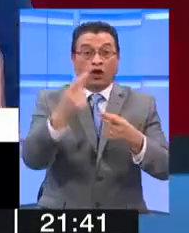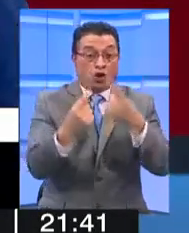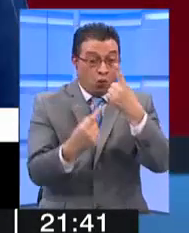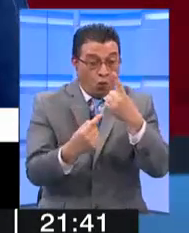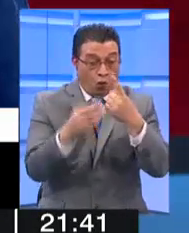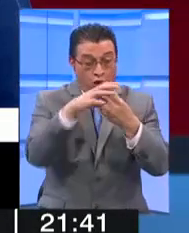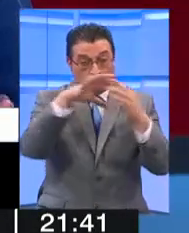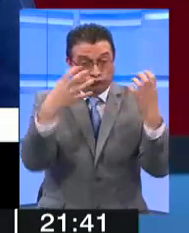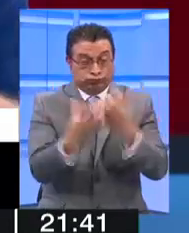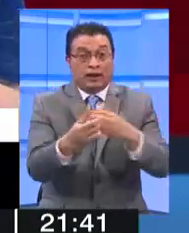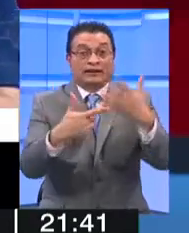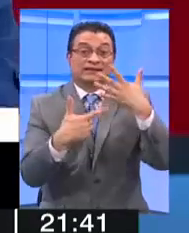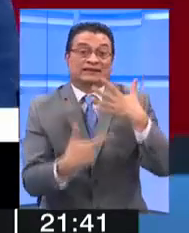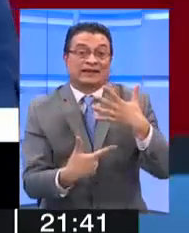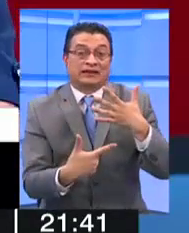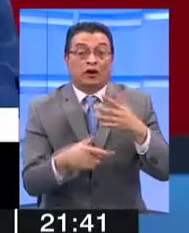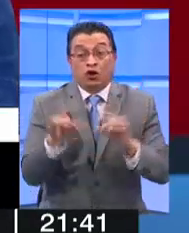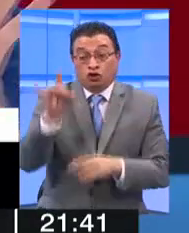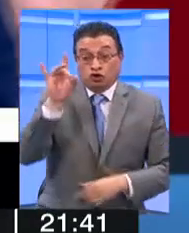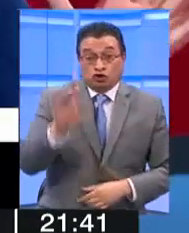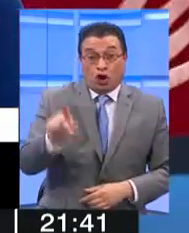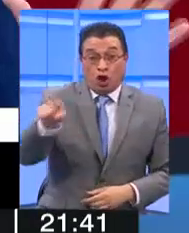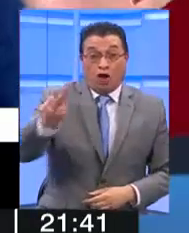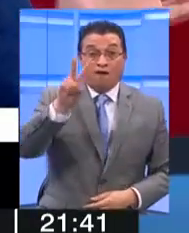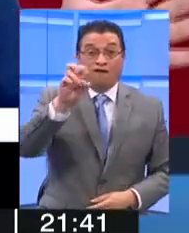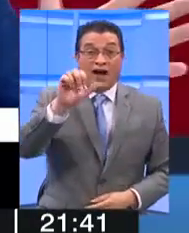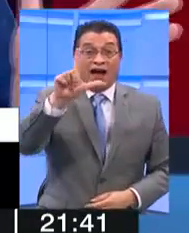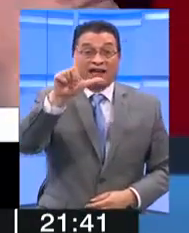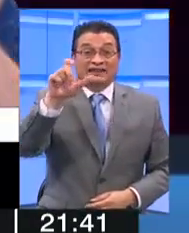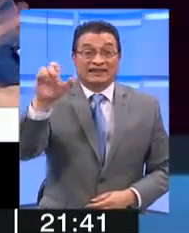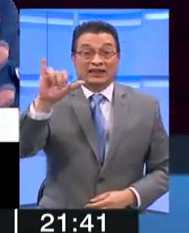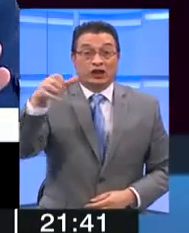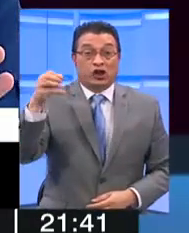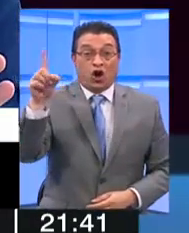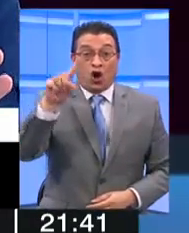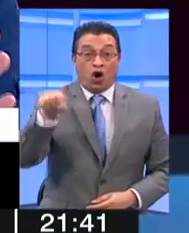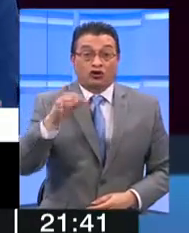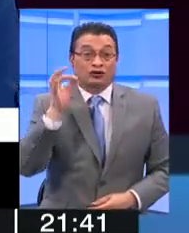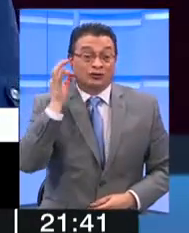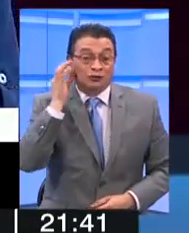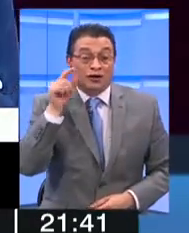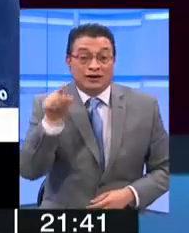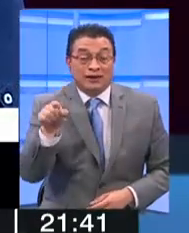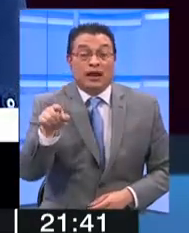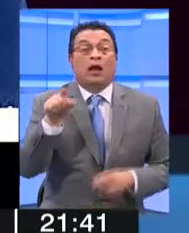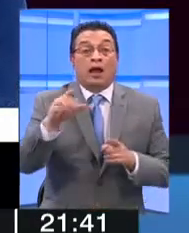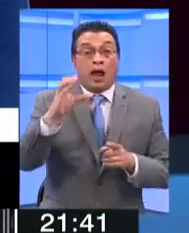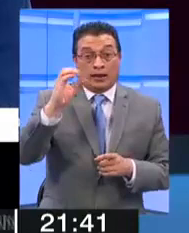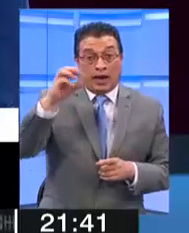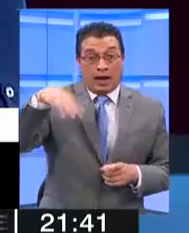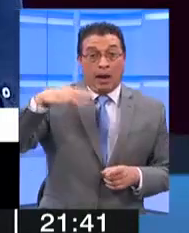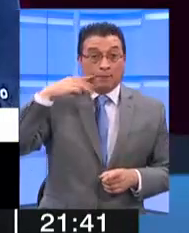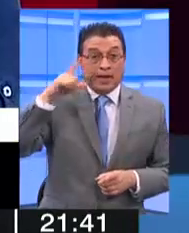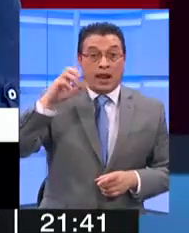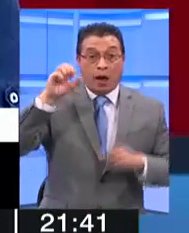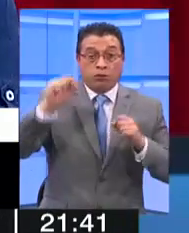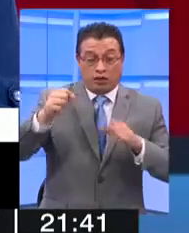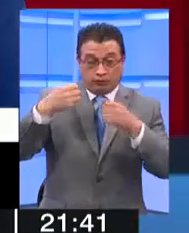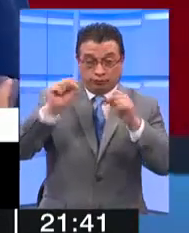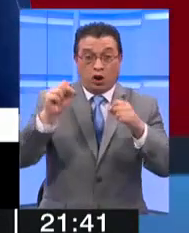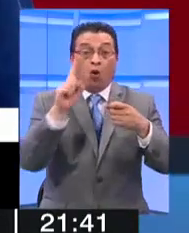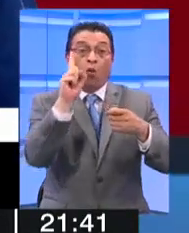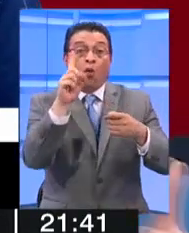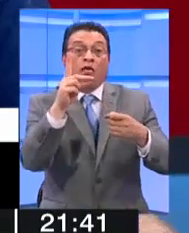7. Si es que solo se mantuviera Camila Vallejo y nosotros dijéramos, ¿saben qué? Vamos a dejar ese espacio, Camila probablemente saldría electa y sería una de